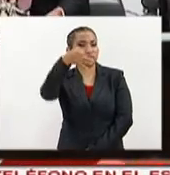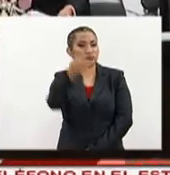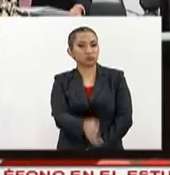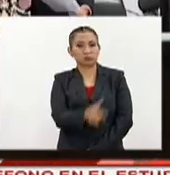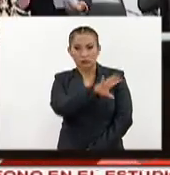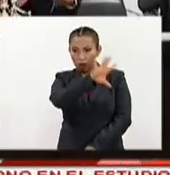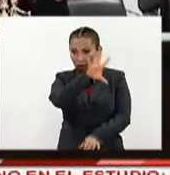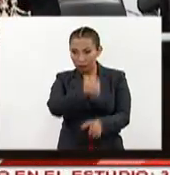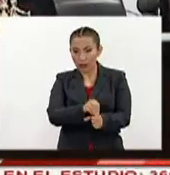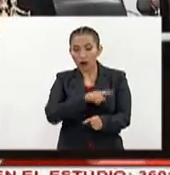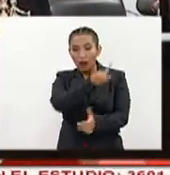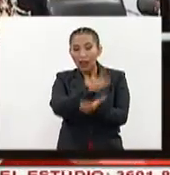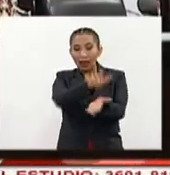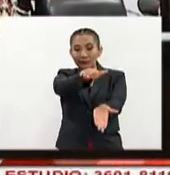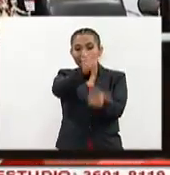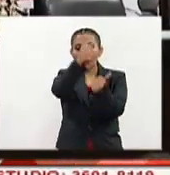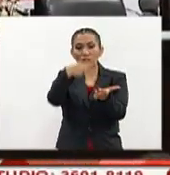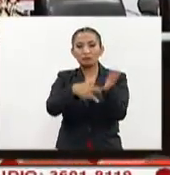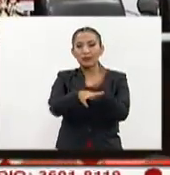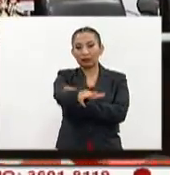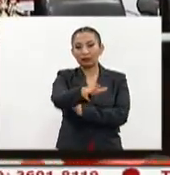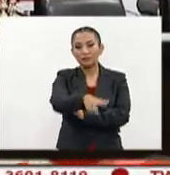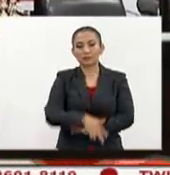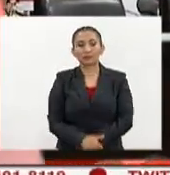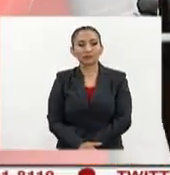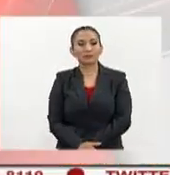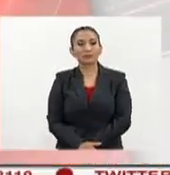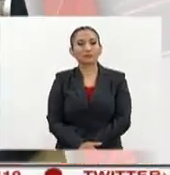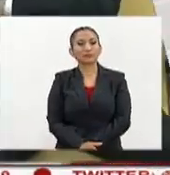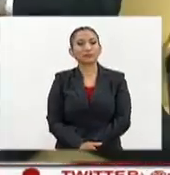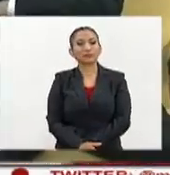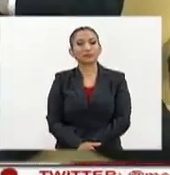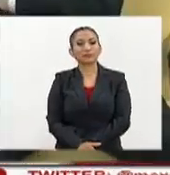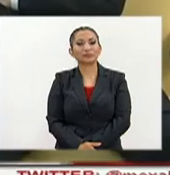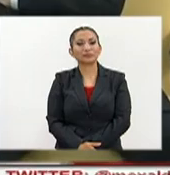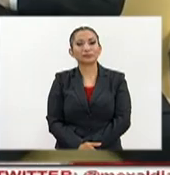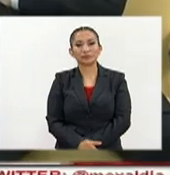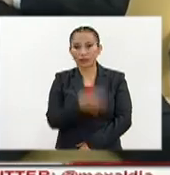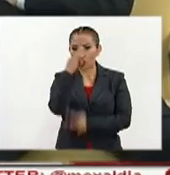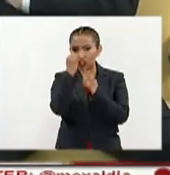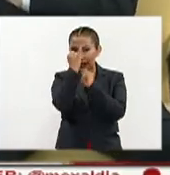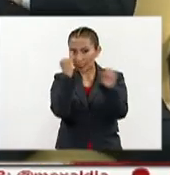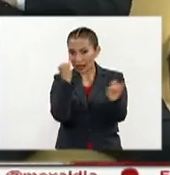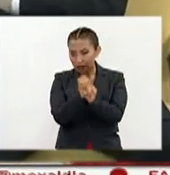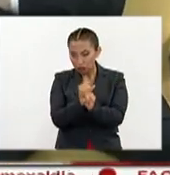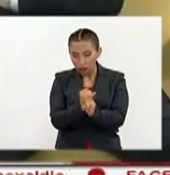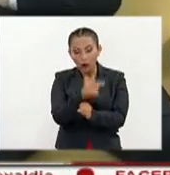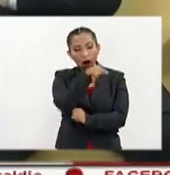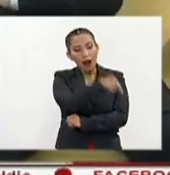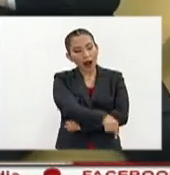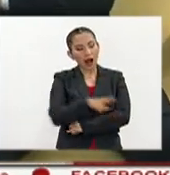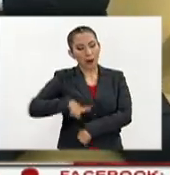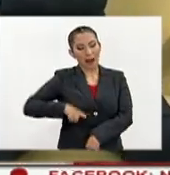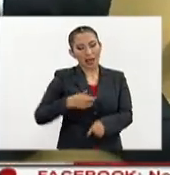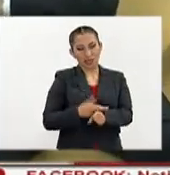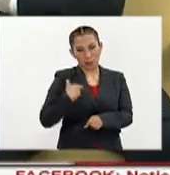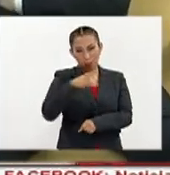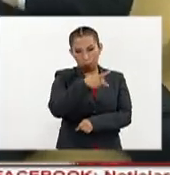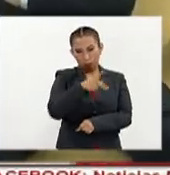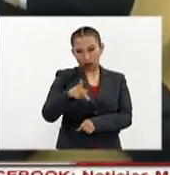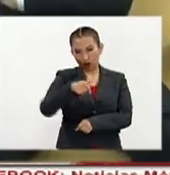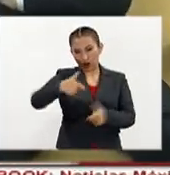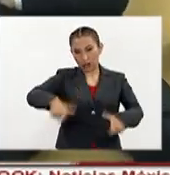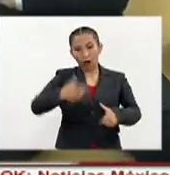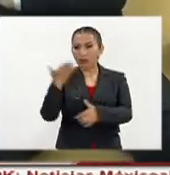aprobó en lo general la Ley de Ingresos 2018. En noticias internacionales, el gobernador de Puerto